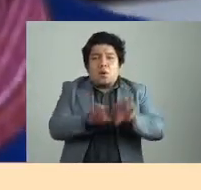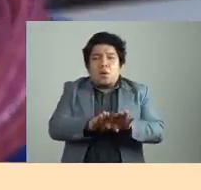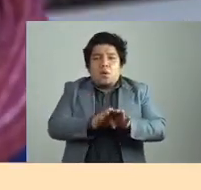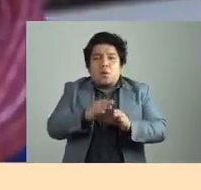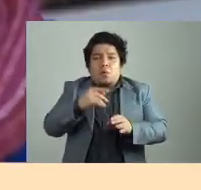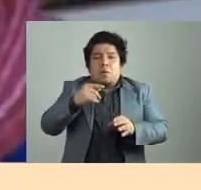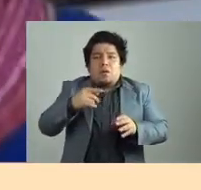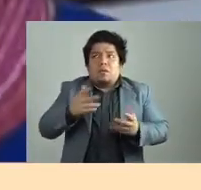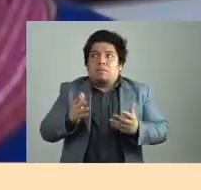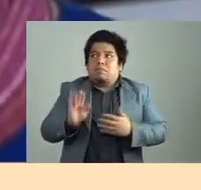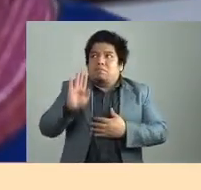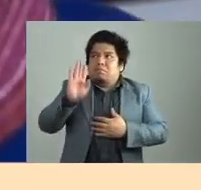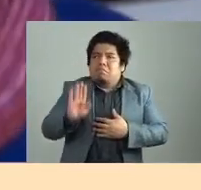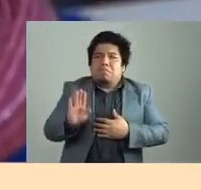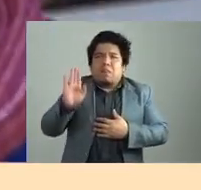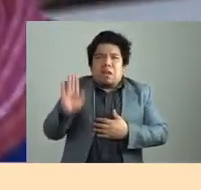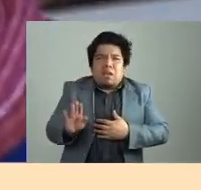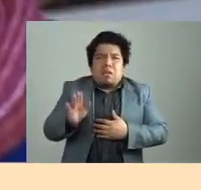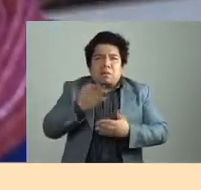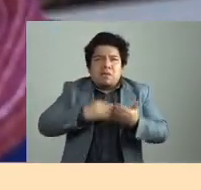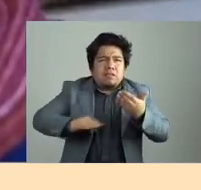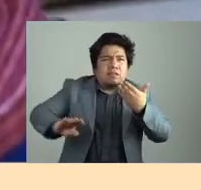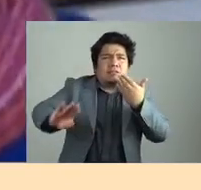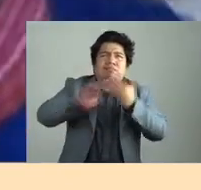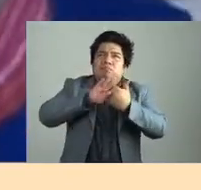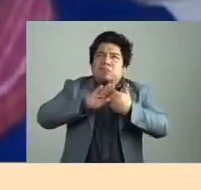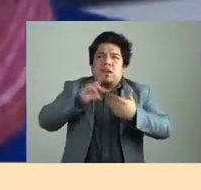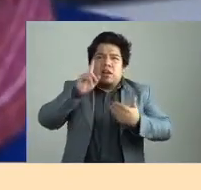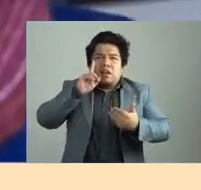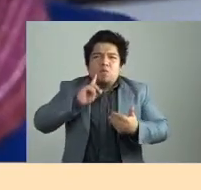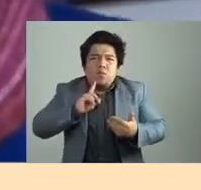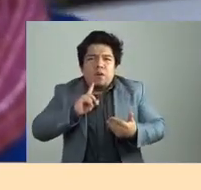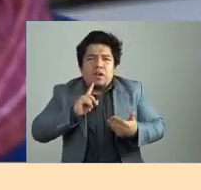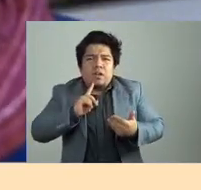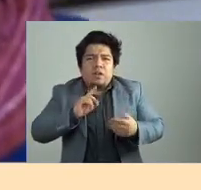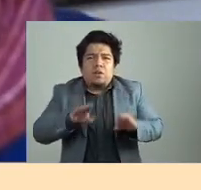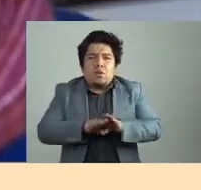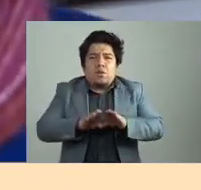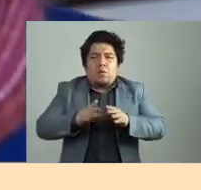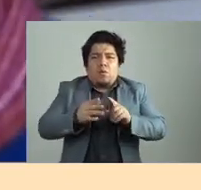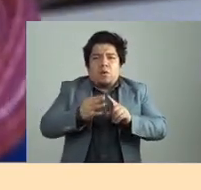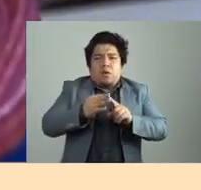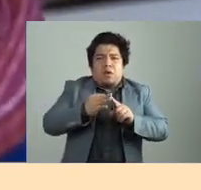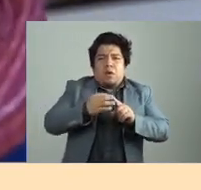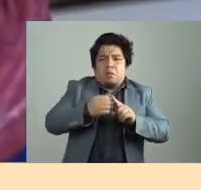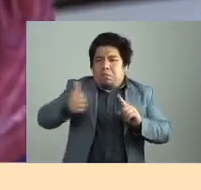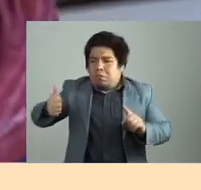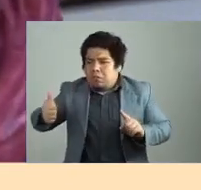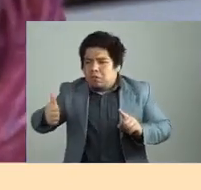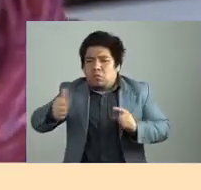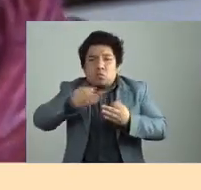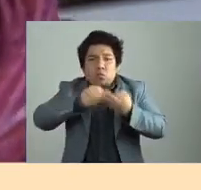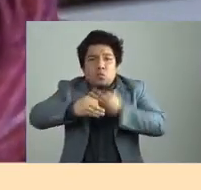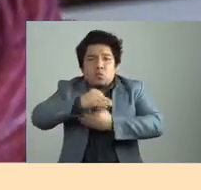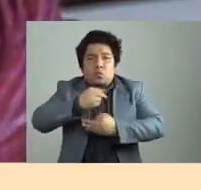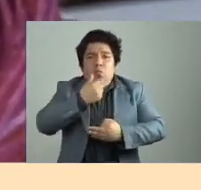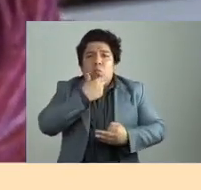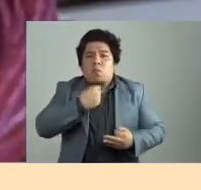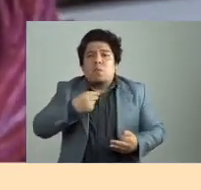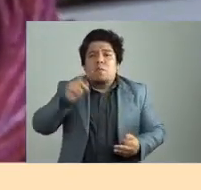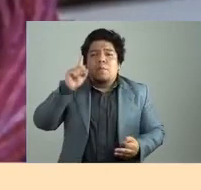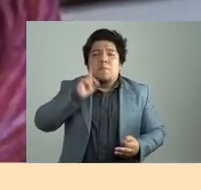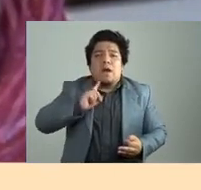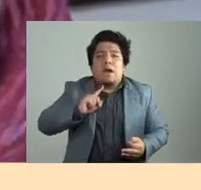dice aquella que nos aísla todos hombres y mujeres no como he dicho